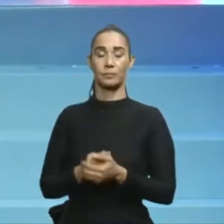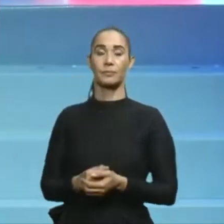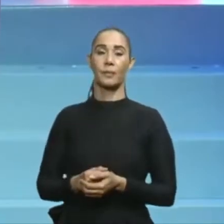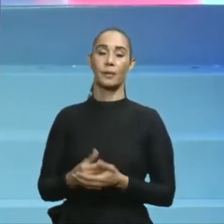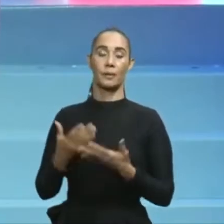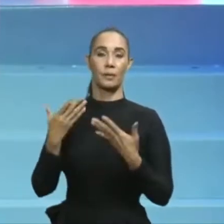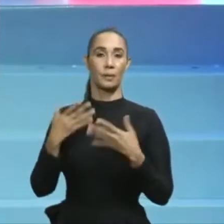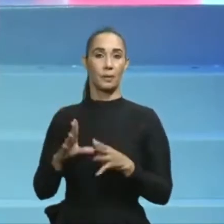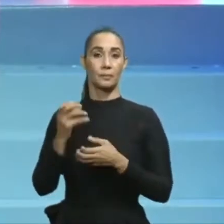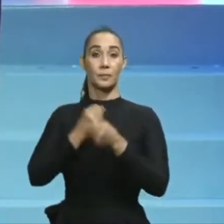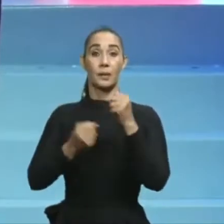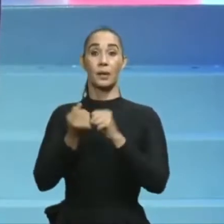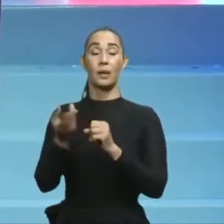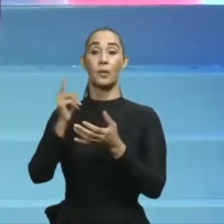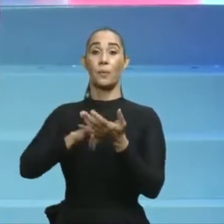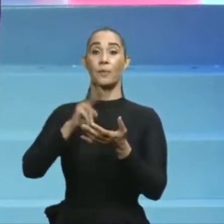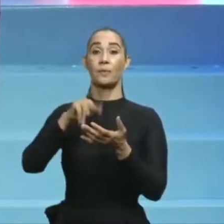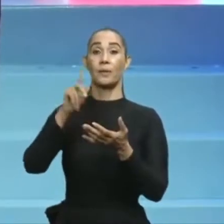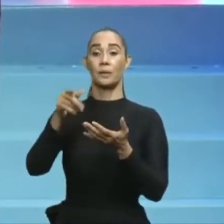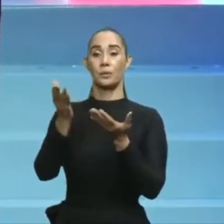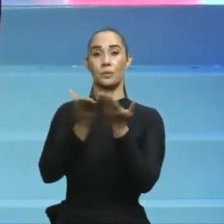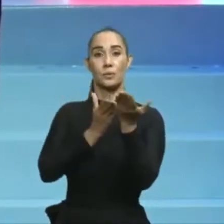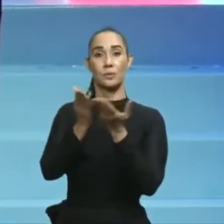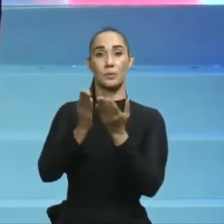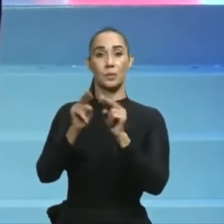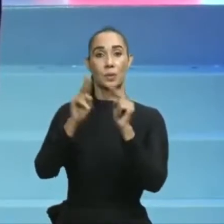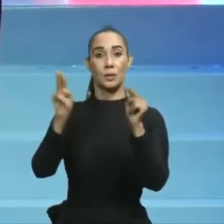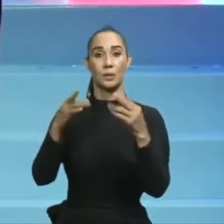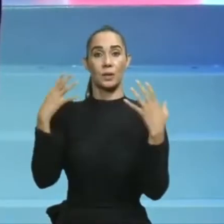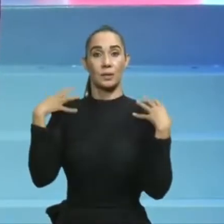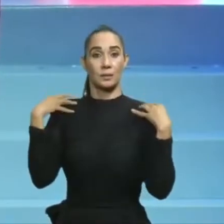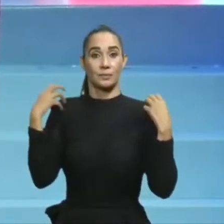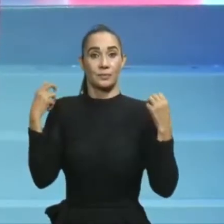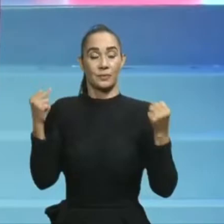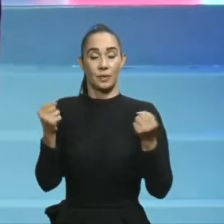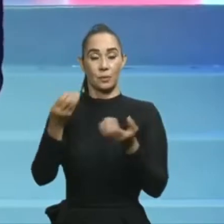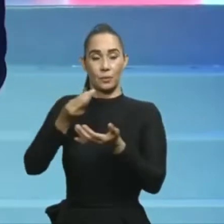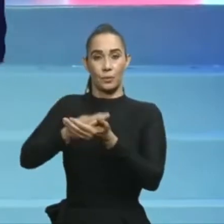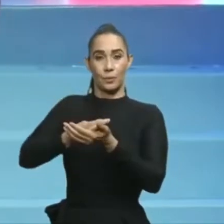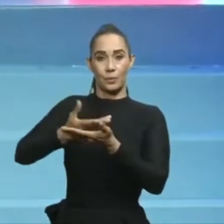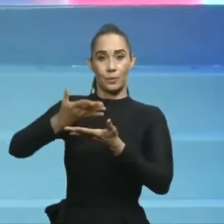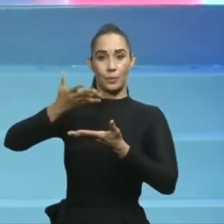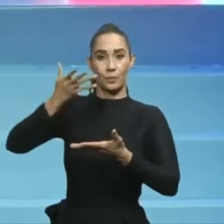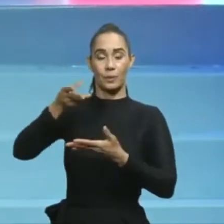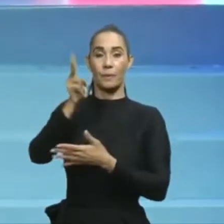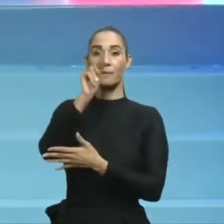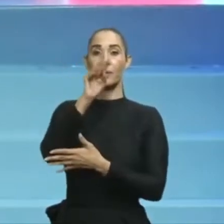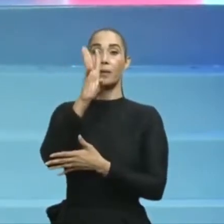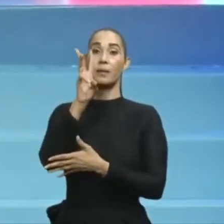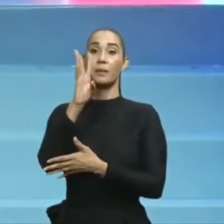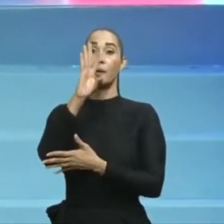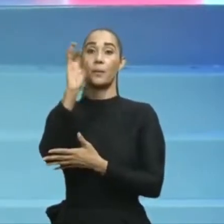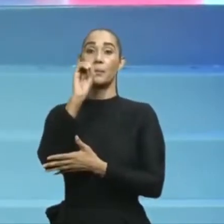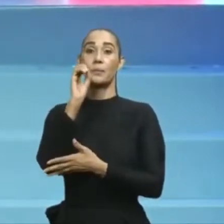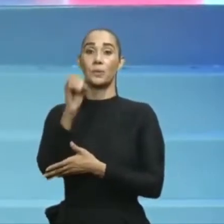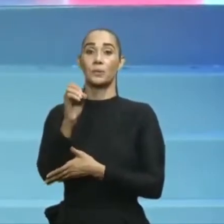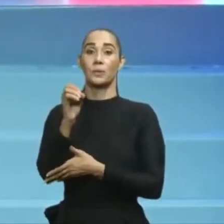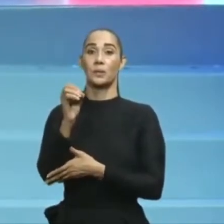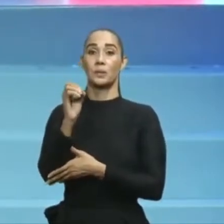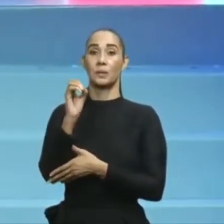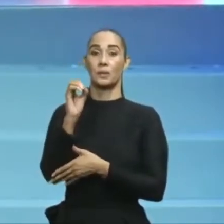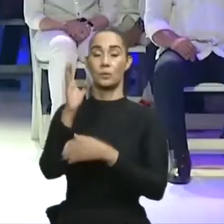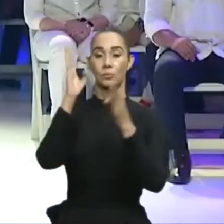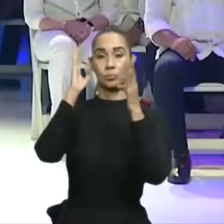año 2021 nuestro servicio nacional de salud ha experimentado un aumento del 26 por ciento en consultas